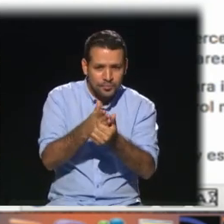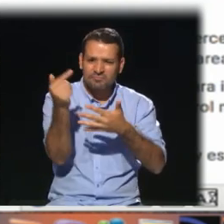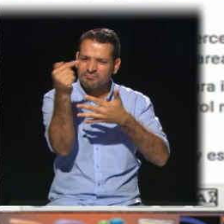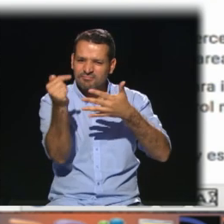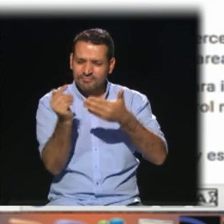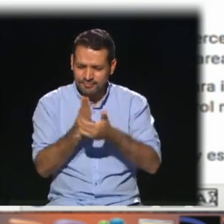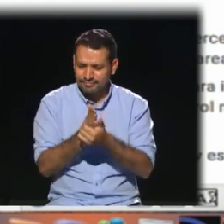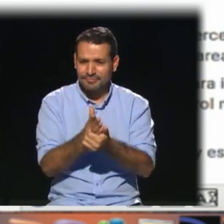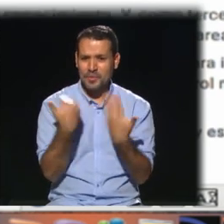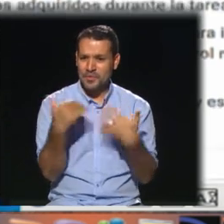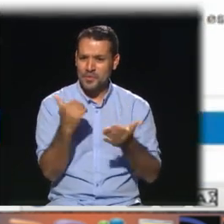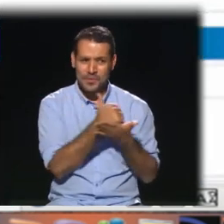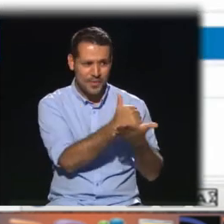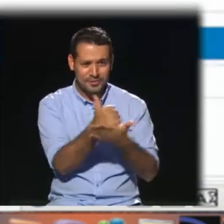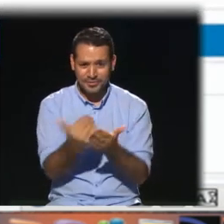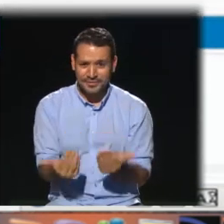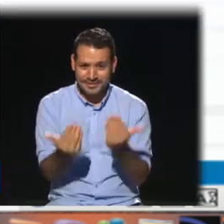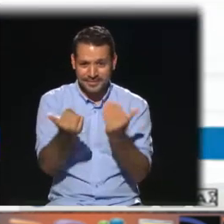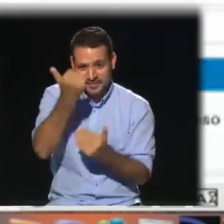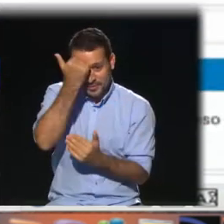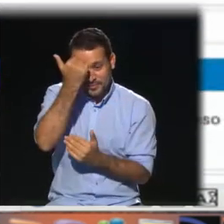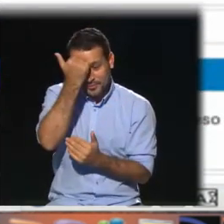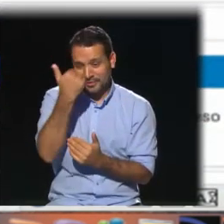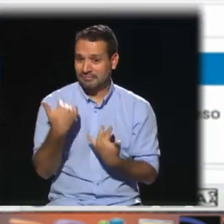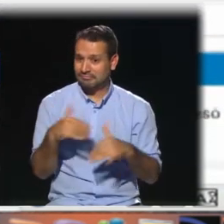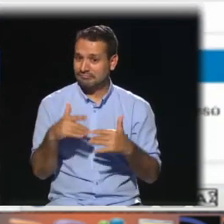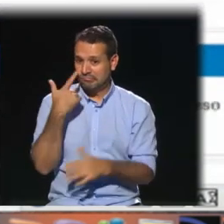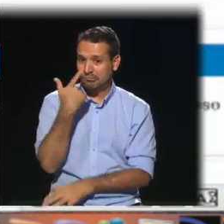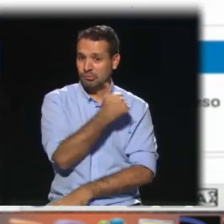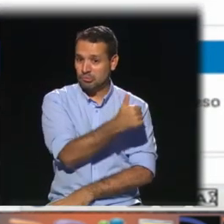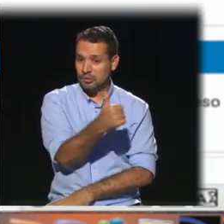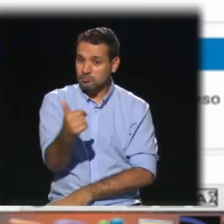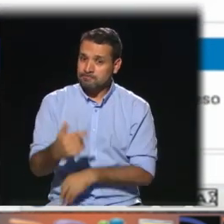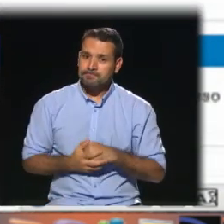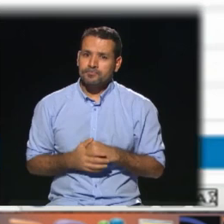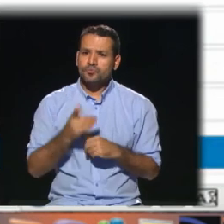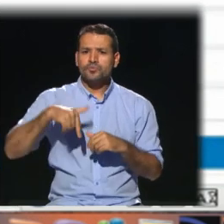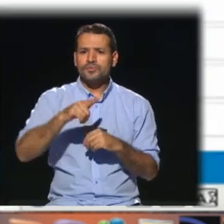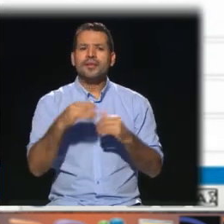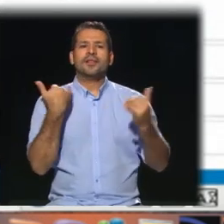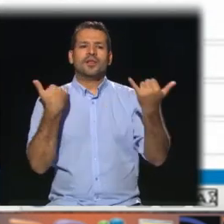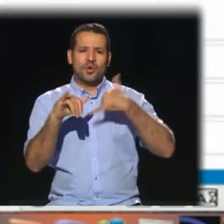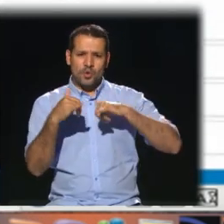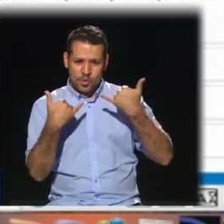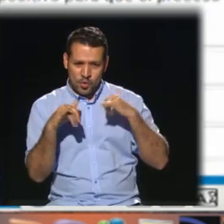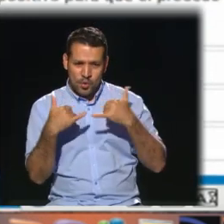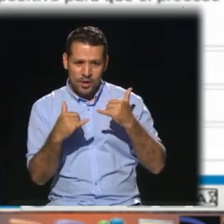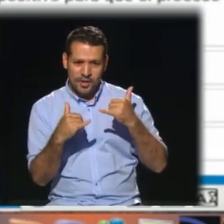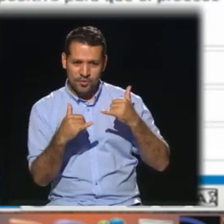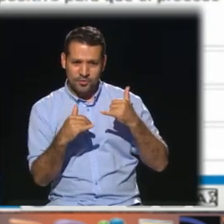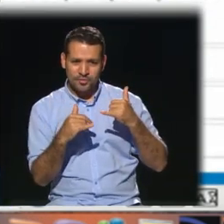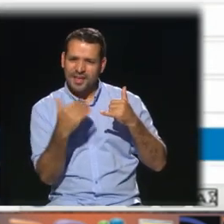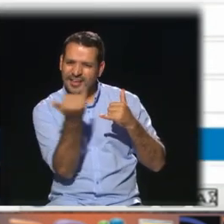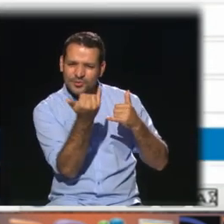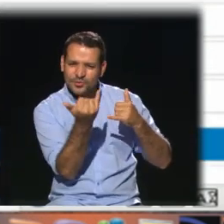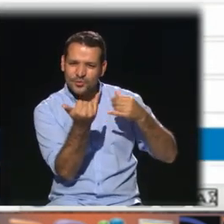una ayuda magnífica para los profes. Y acá ustedes pueden encontrar juegos, por ahora tenemos esos,